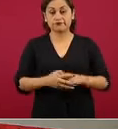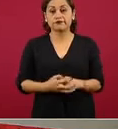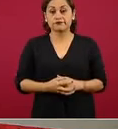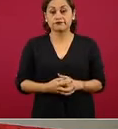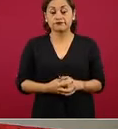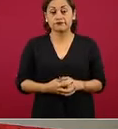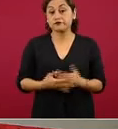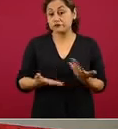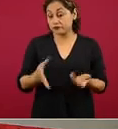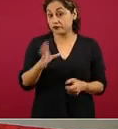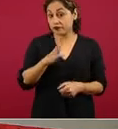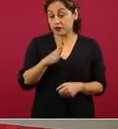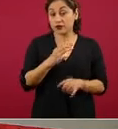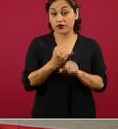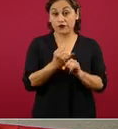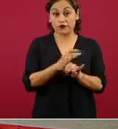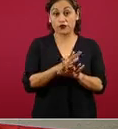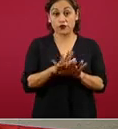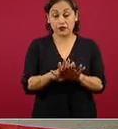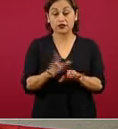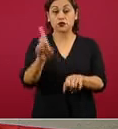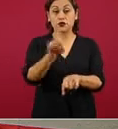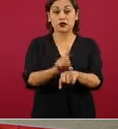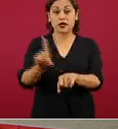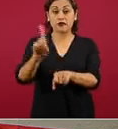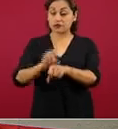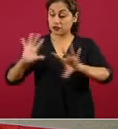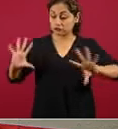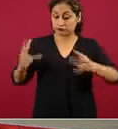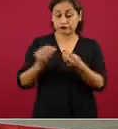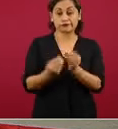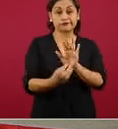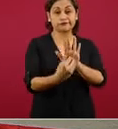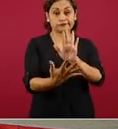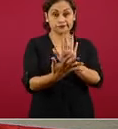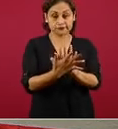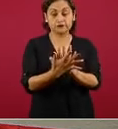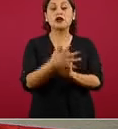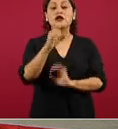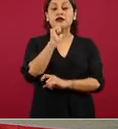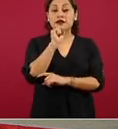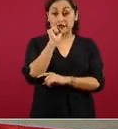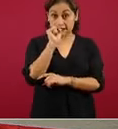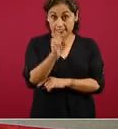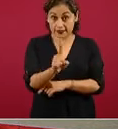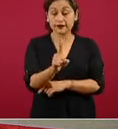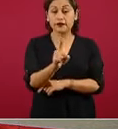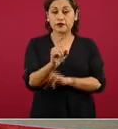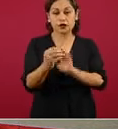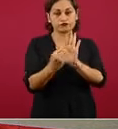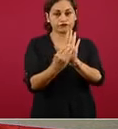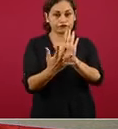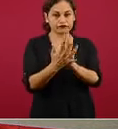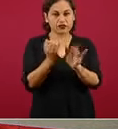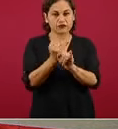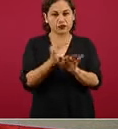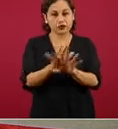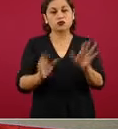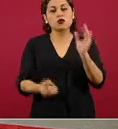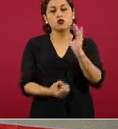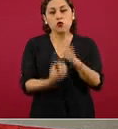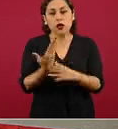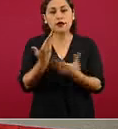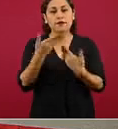el reporte técnico diario y tenemos también una actualización de cómo nos ha